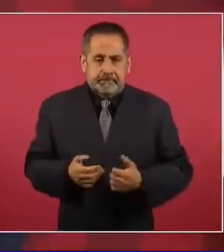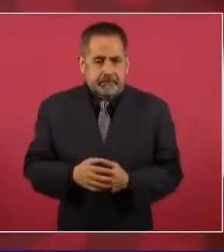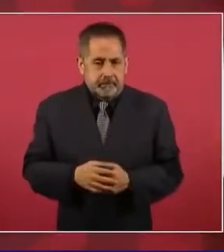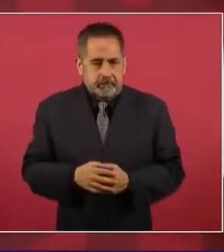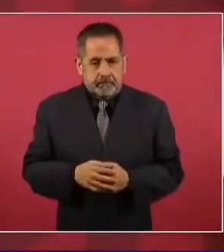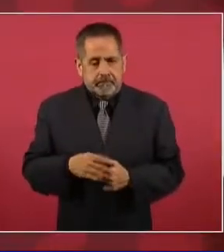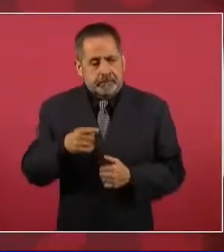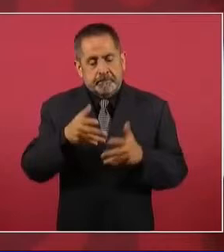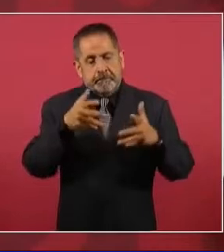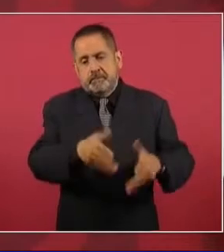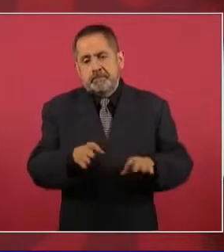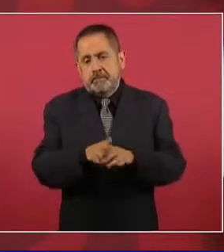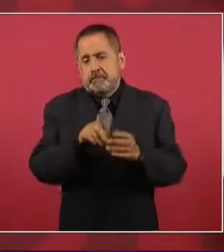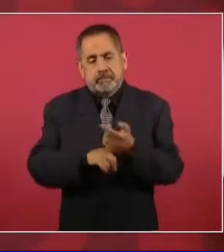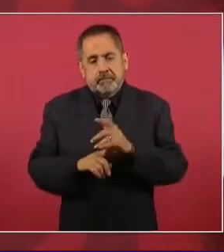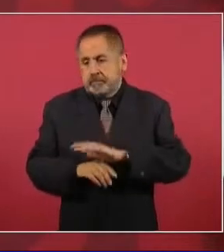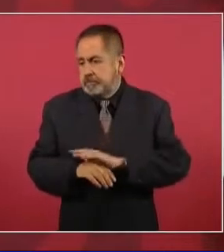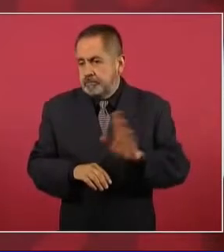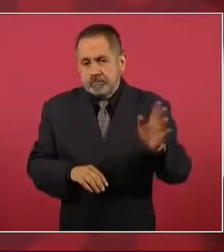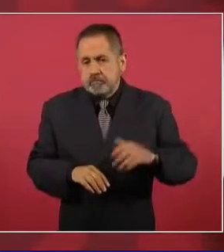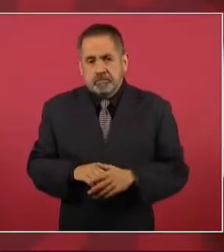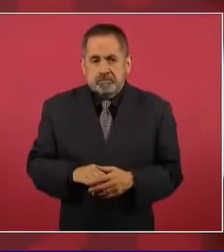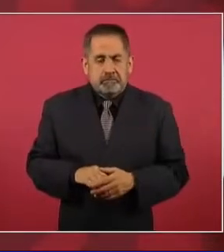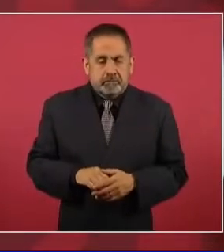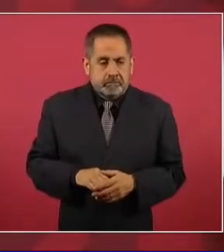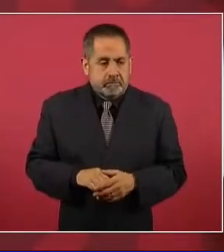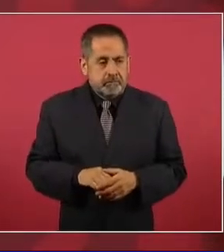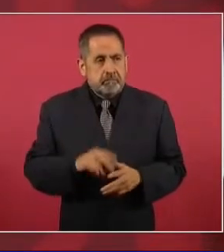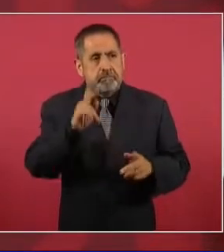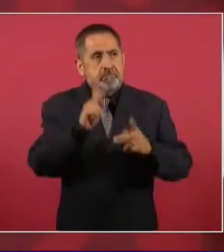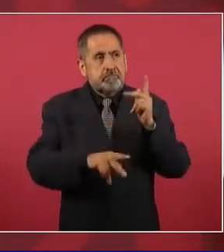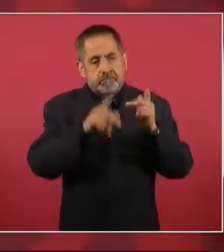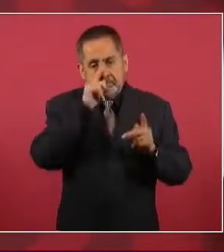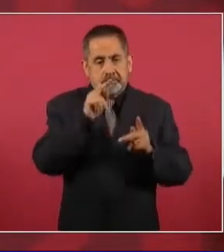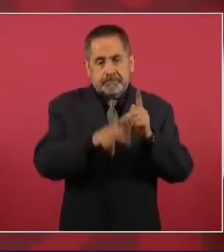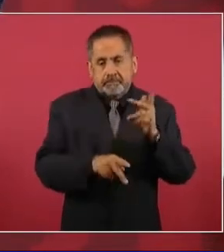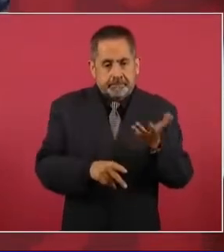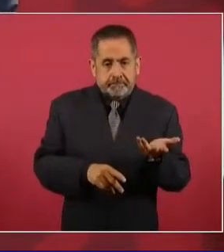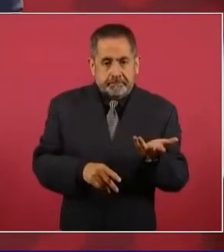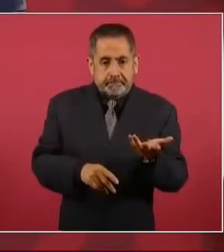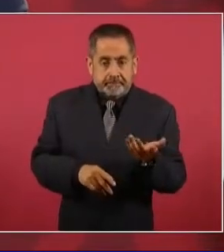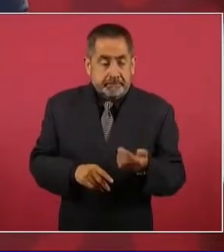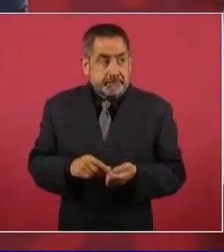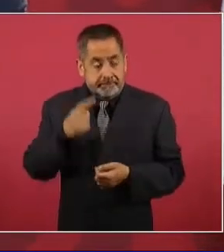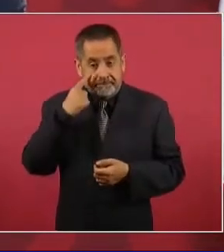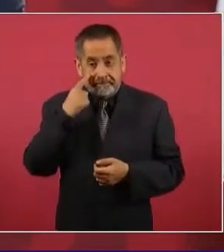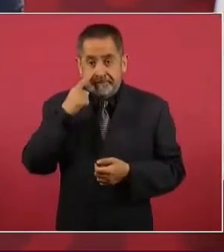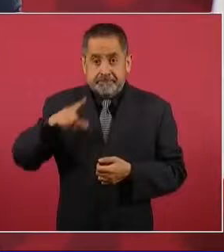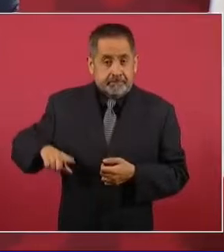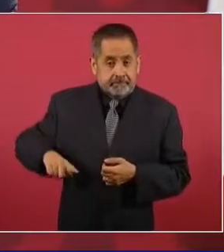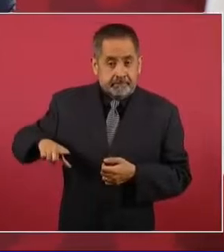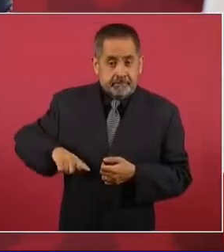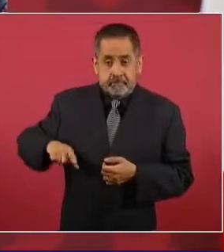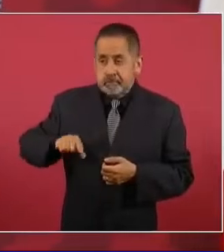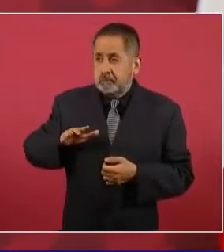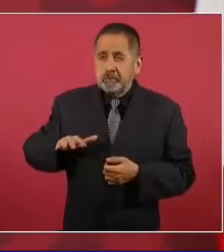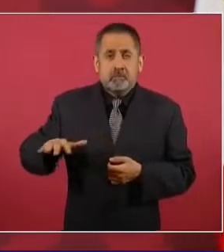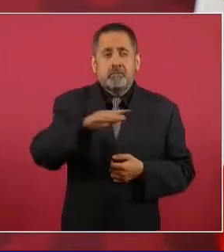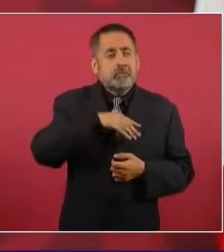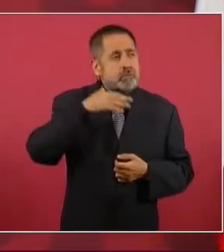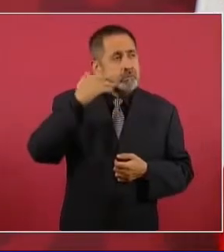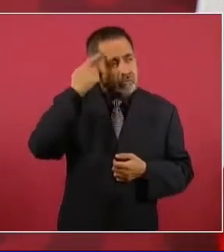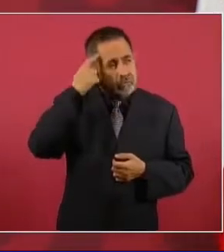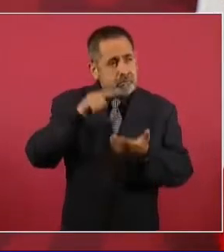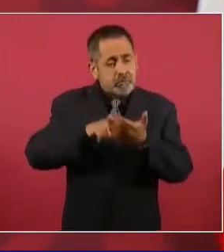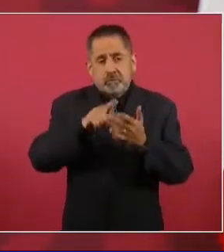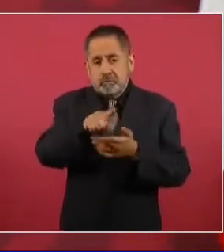pues ahí quedaba sin terminar la obra. De todo el gobierno, yo creo que fue en el sector